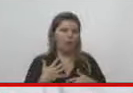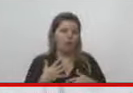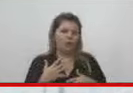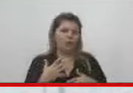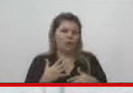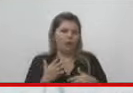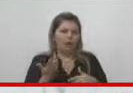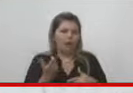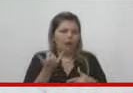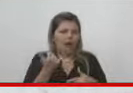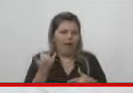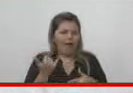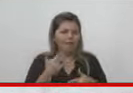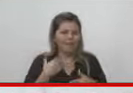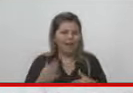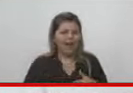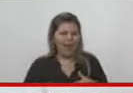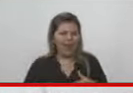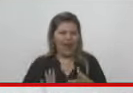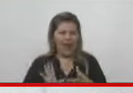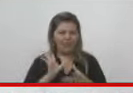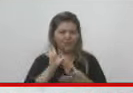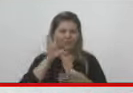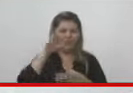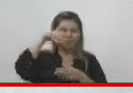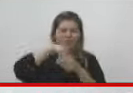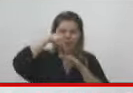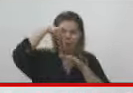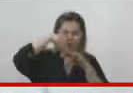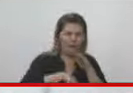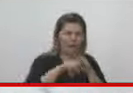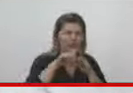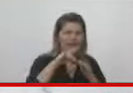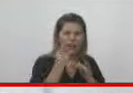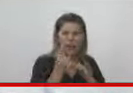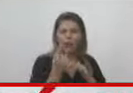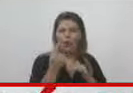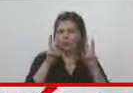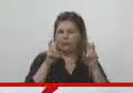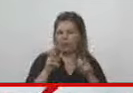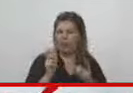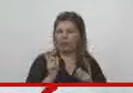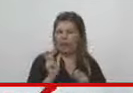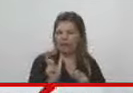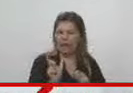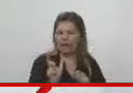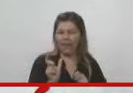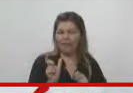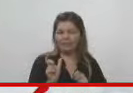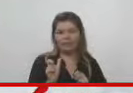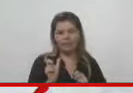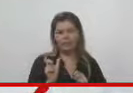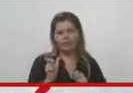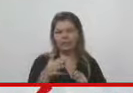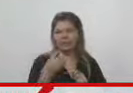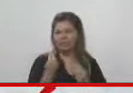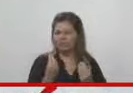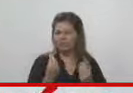este DNU. Podemos hablar de las tarjetas de crédito, qué necesidad y qué urgencia había de que